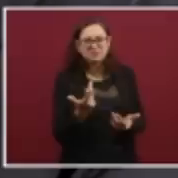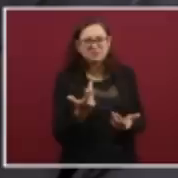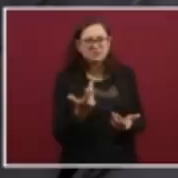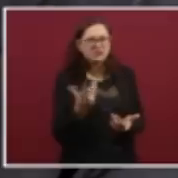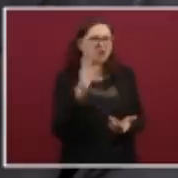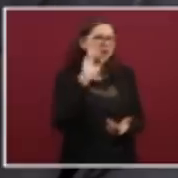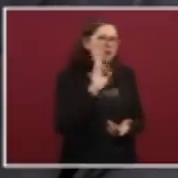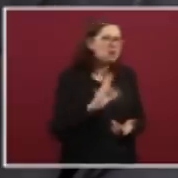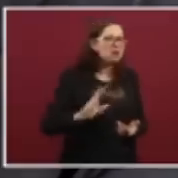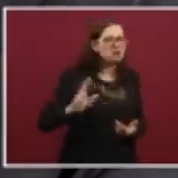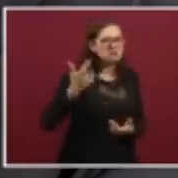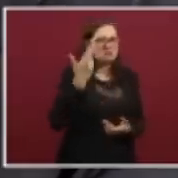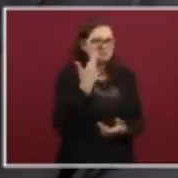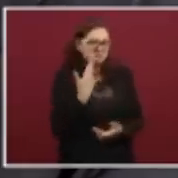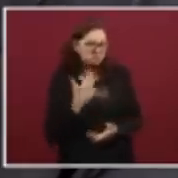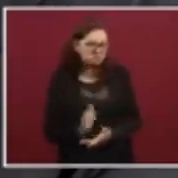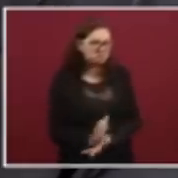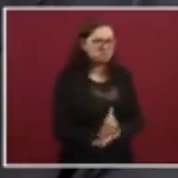racismo.